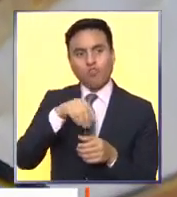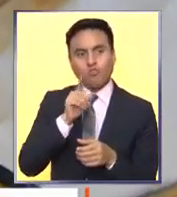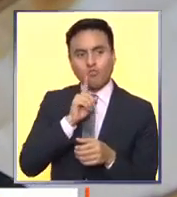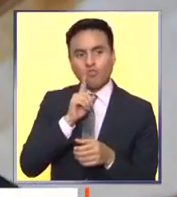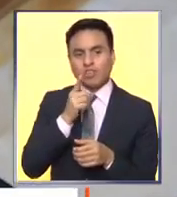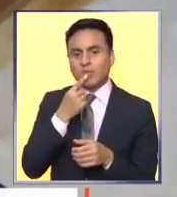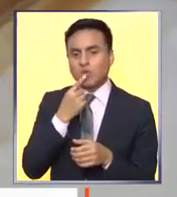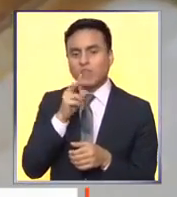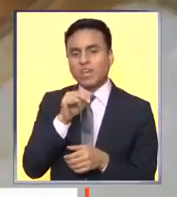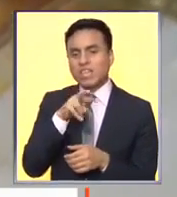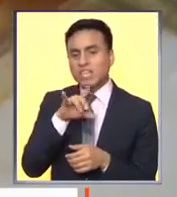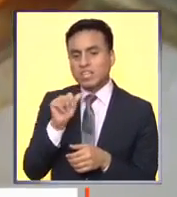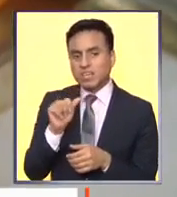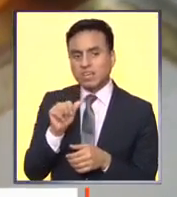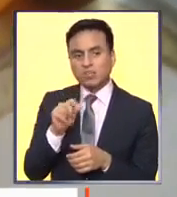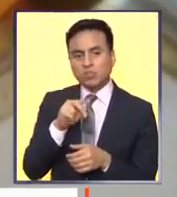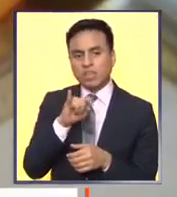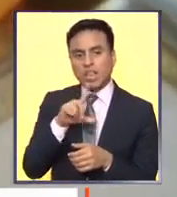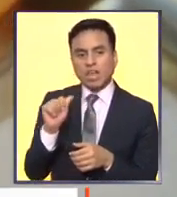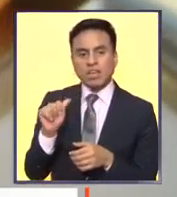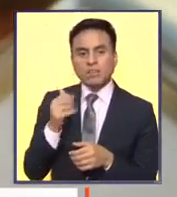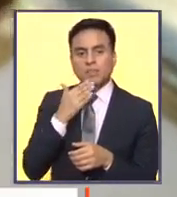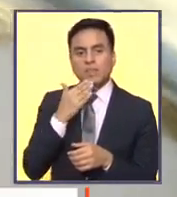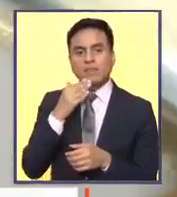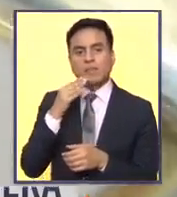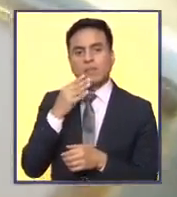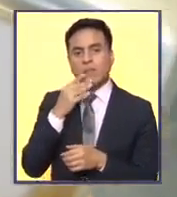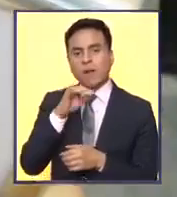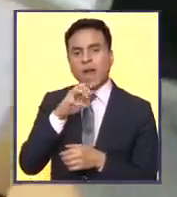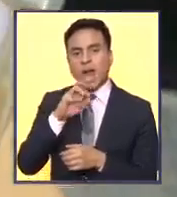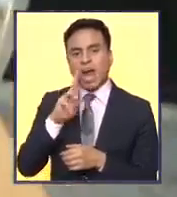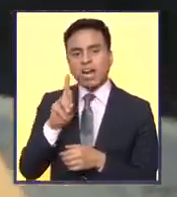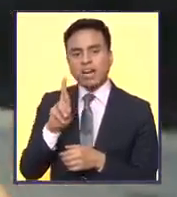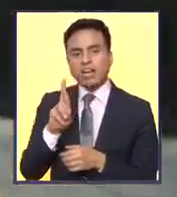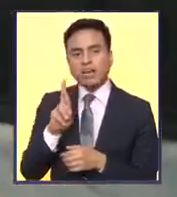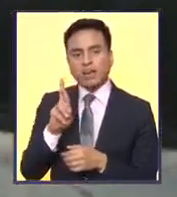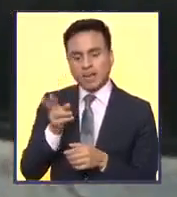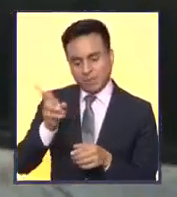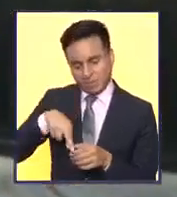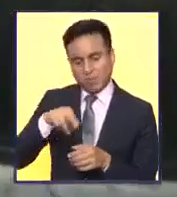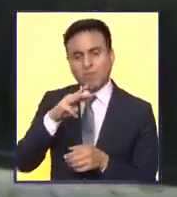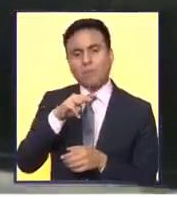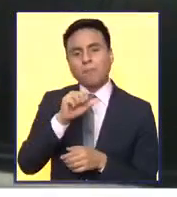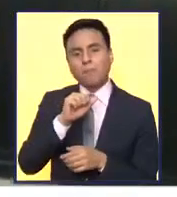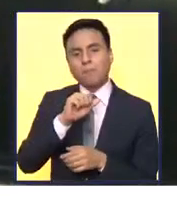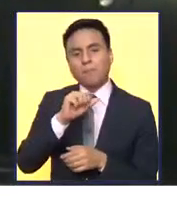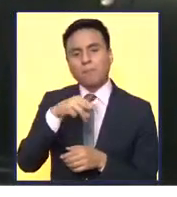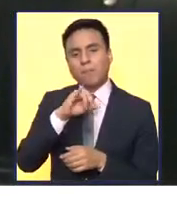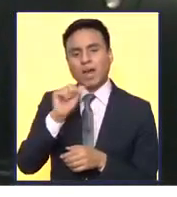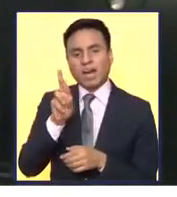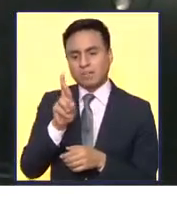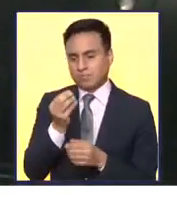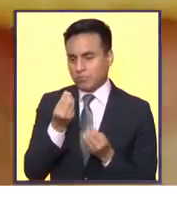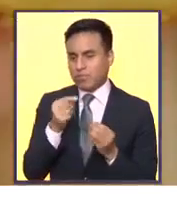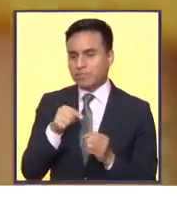sabor vainilla, Nutella y manjar. En este caso repetimos el manjar porque acá hay una que es muy